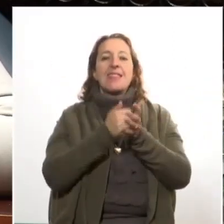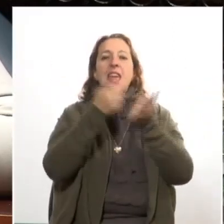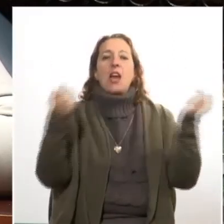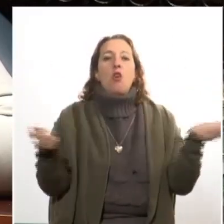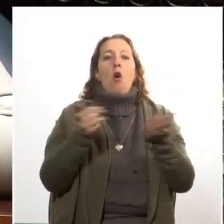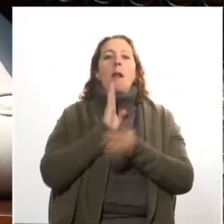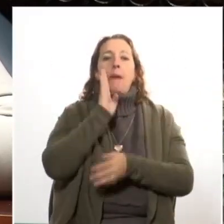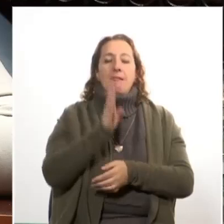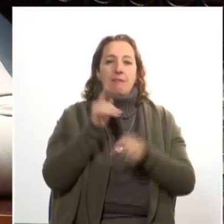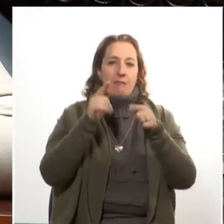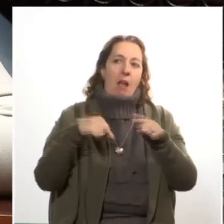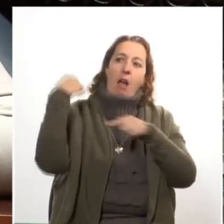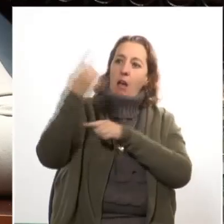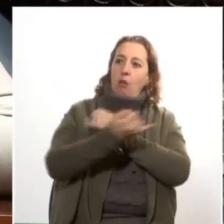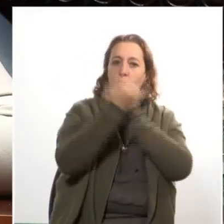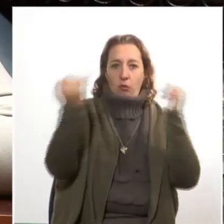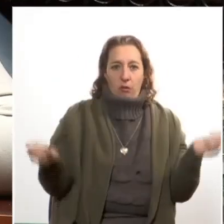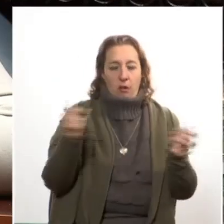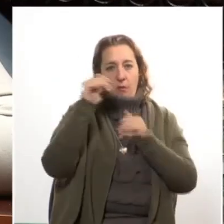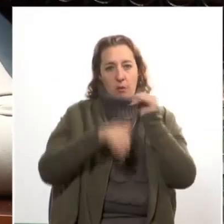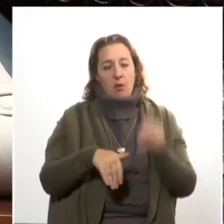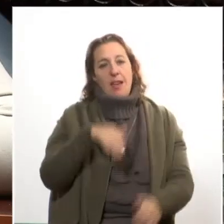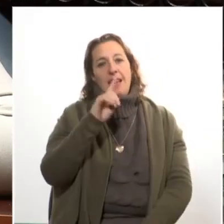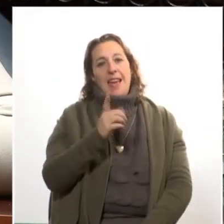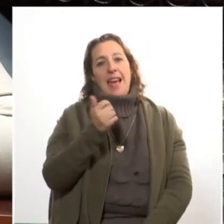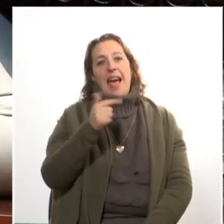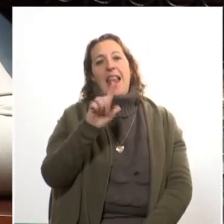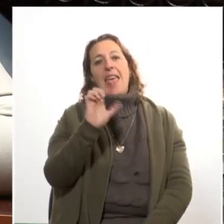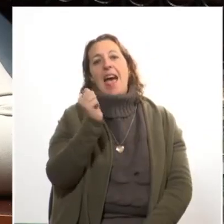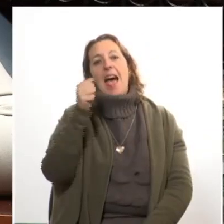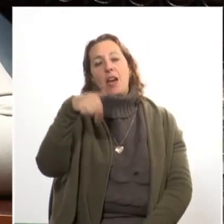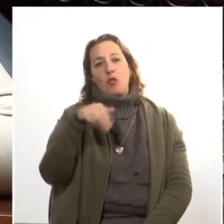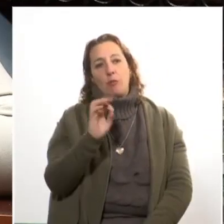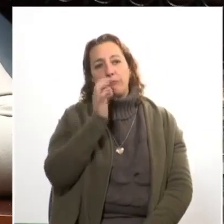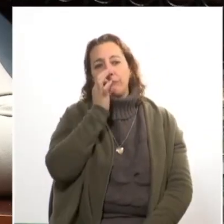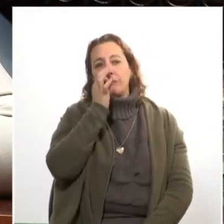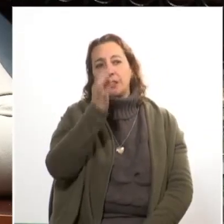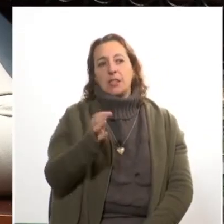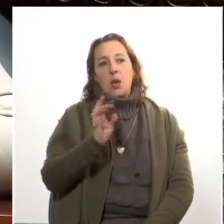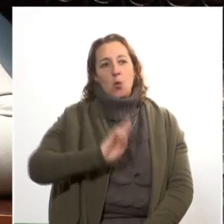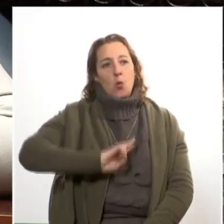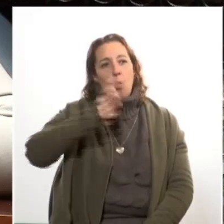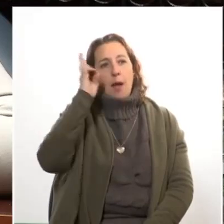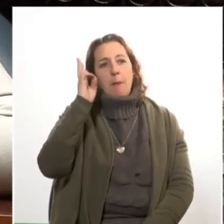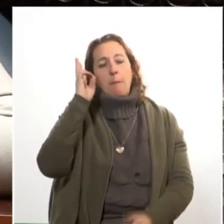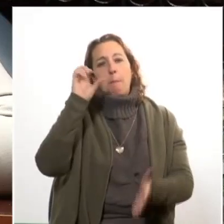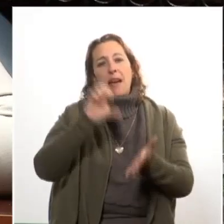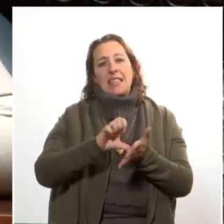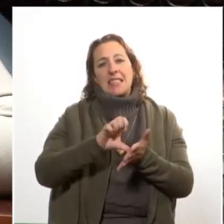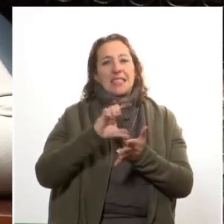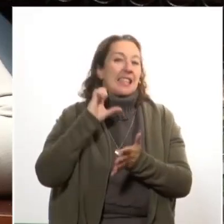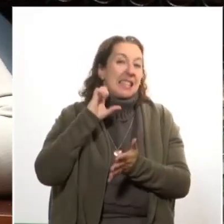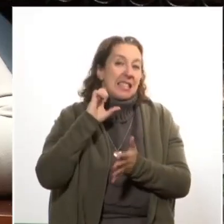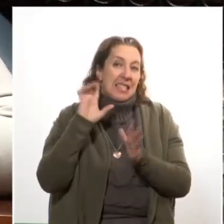votación. Eduardo Galeano describía la foto política y social de aquella instancia. Uruguay es un país gris que